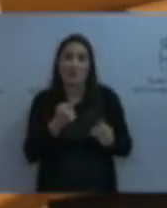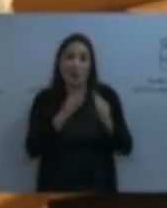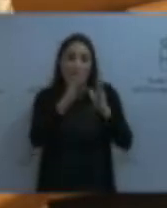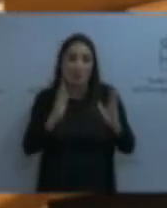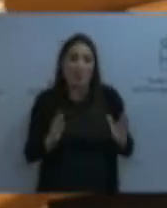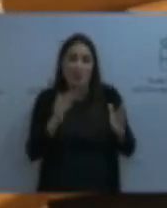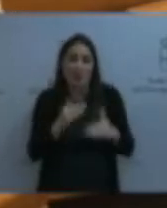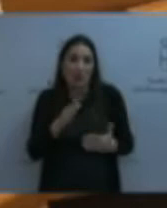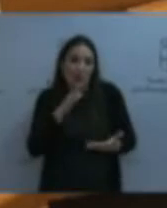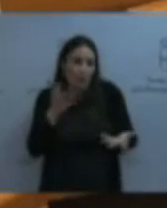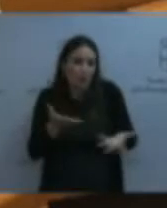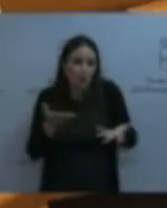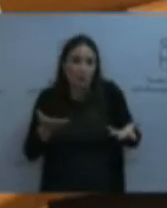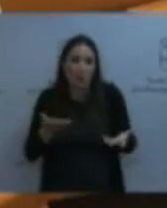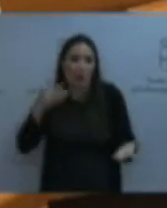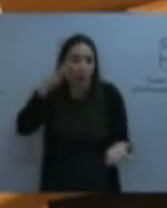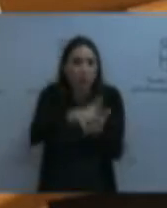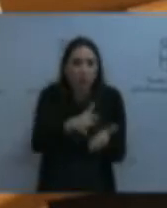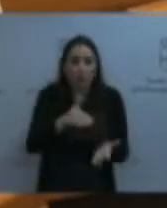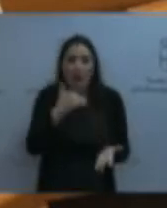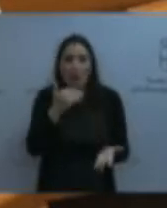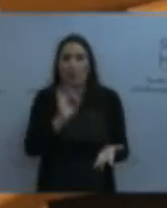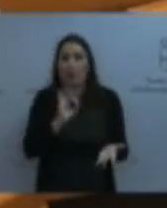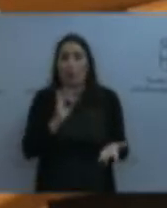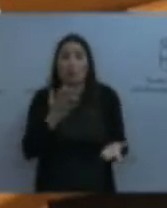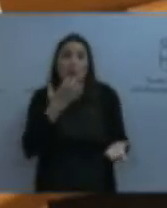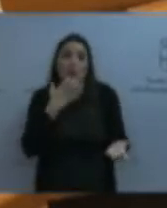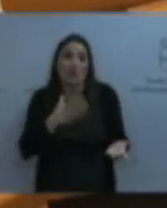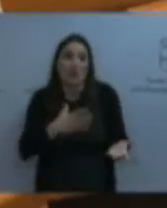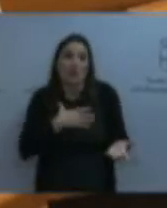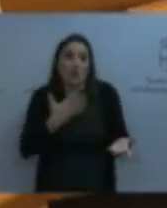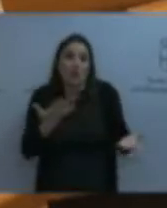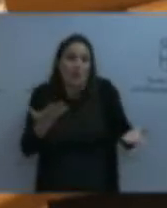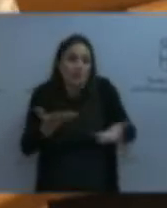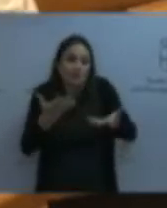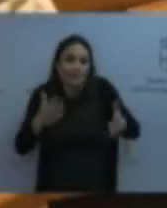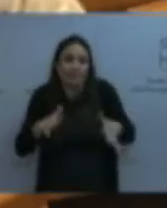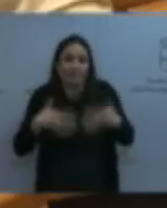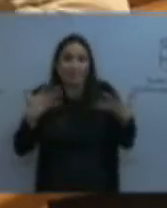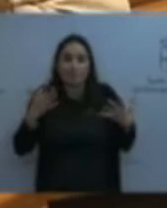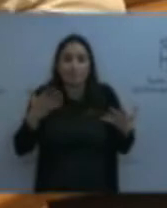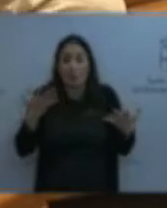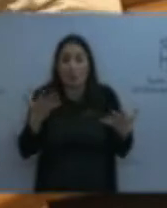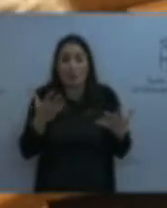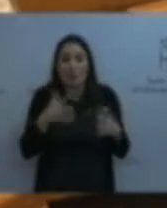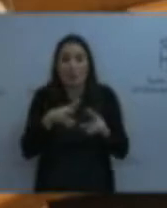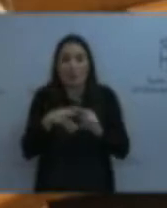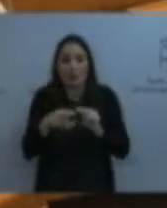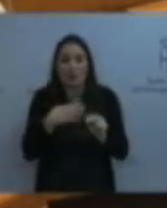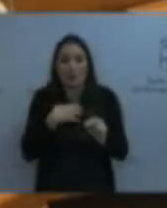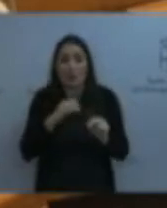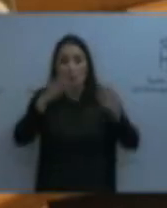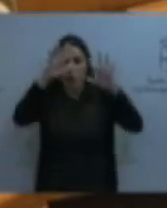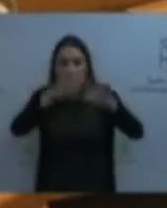causa de fuerza mayor, sucesos no previsibles o que, siendo previstos, fueran inevitables, declaración de ruina inminente que conlleve derribo y